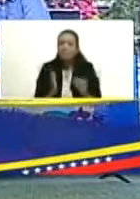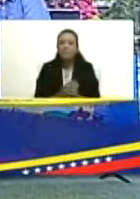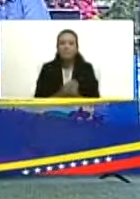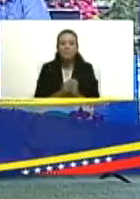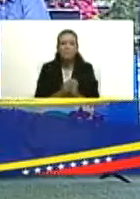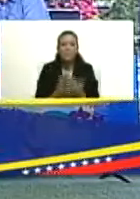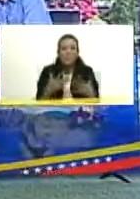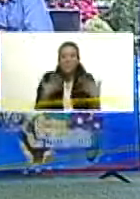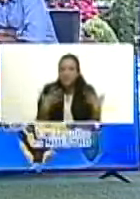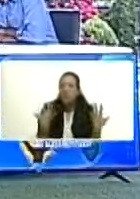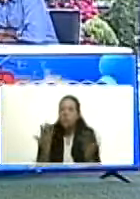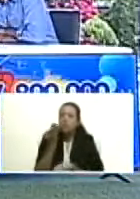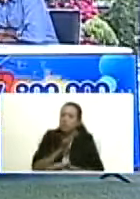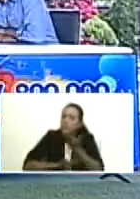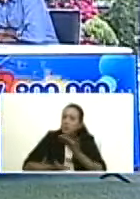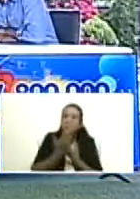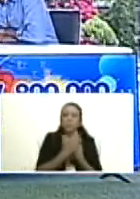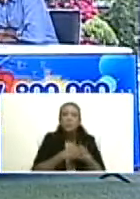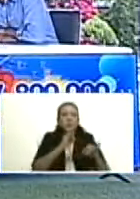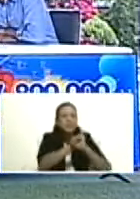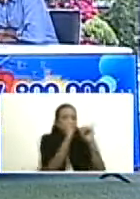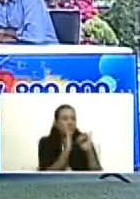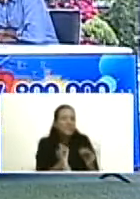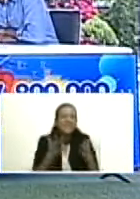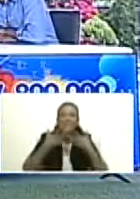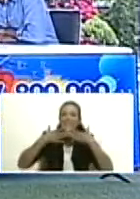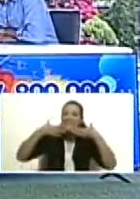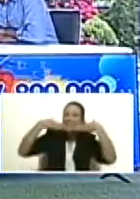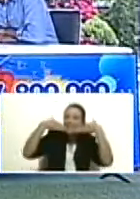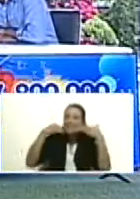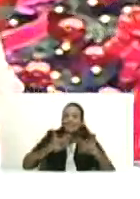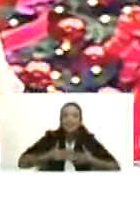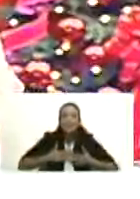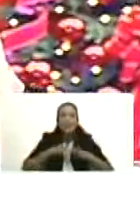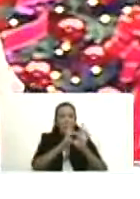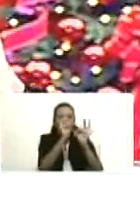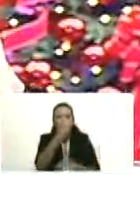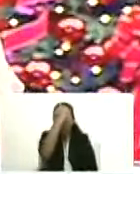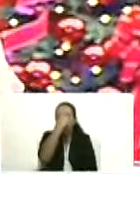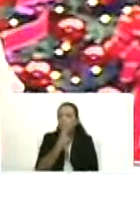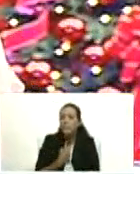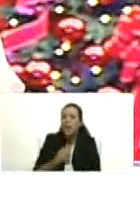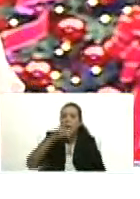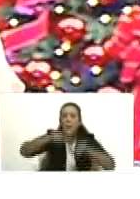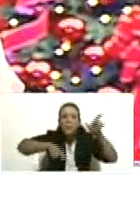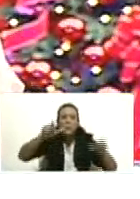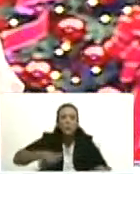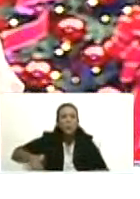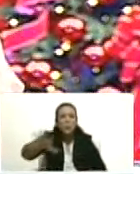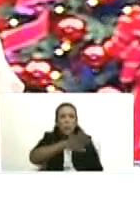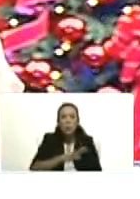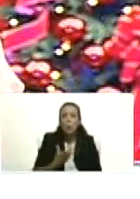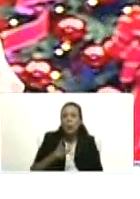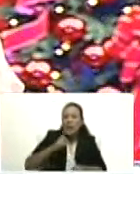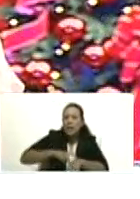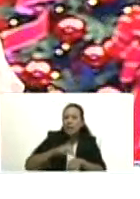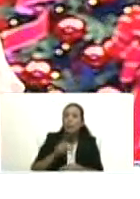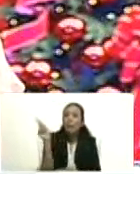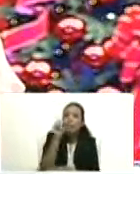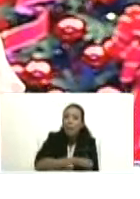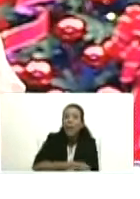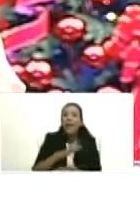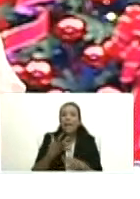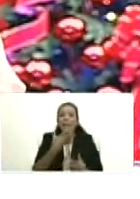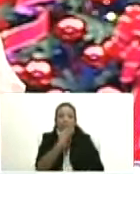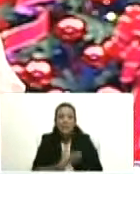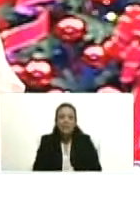espíritu de cordialidad, de felicidad que caracteriza a las Navidades, la